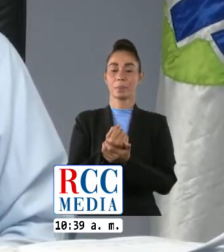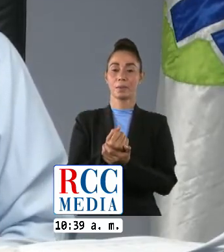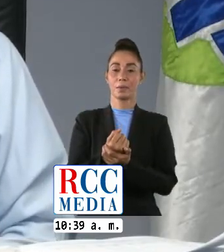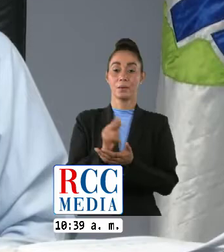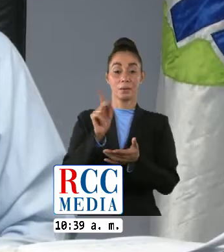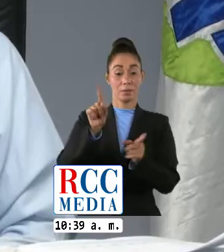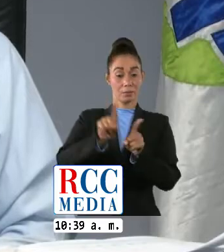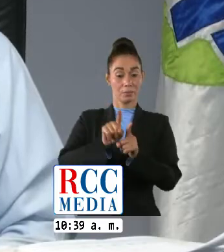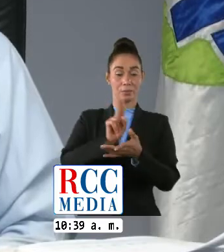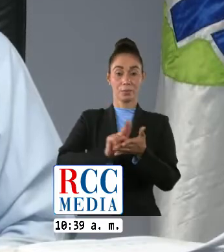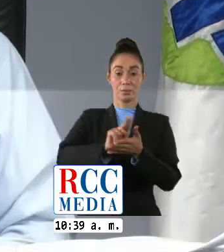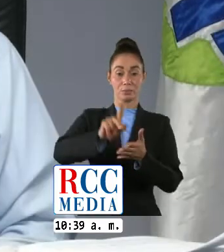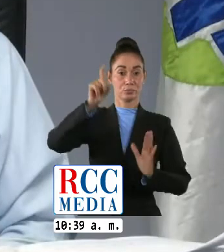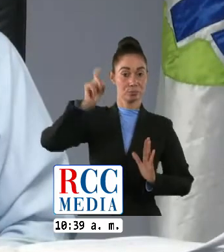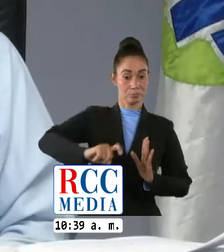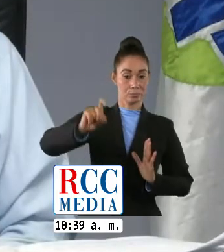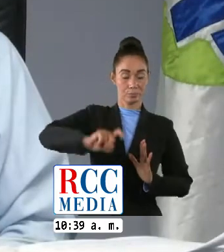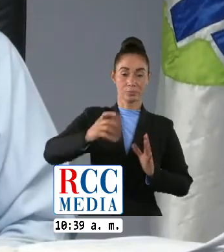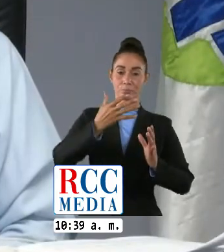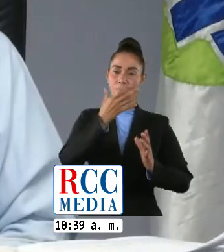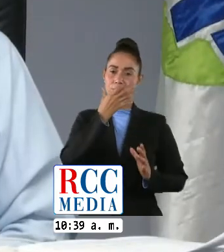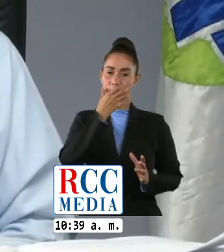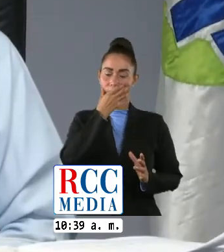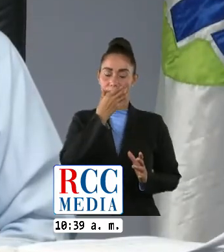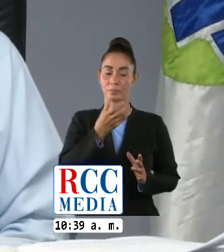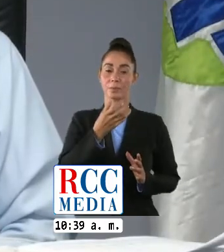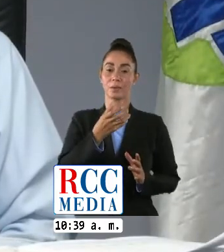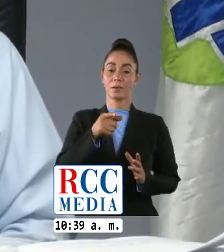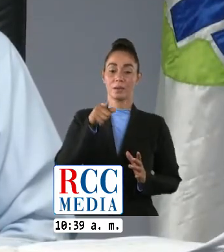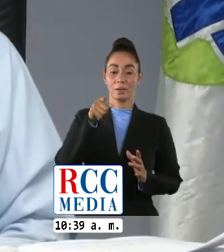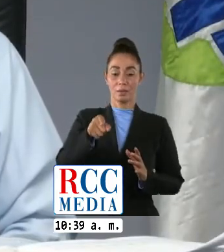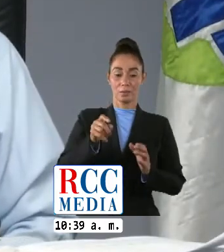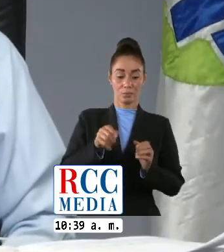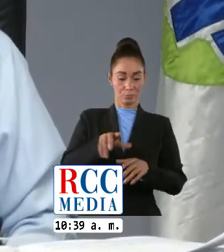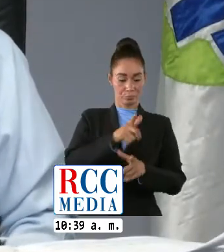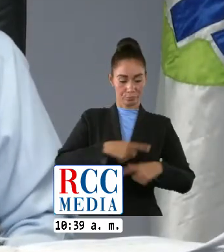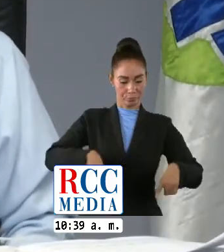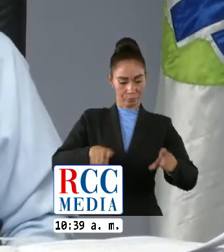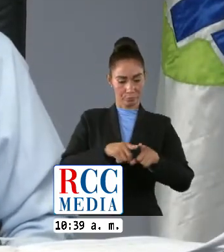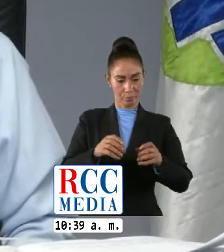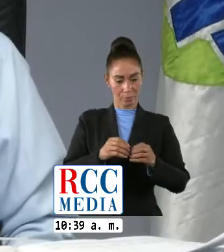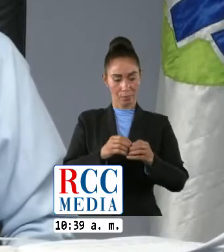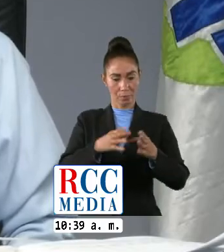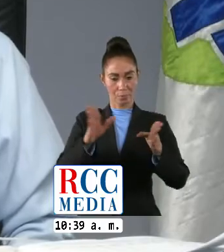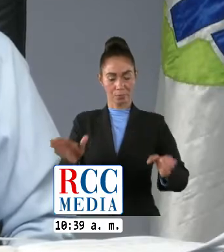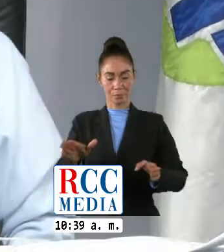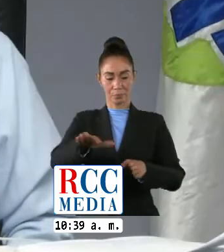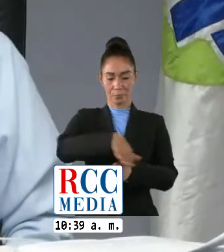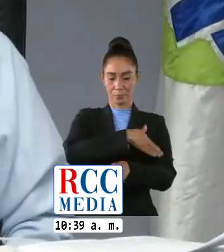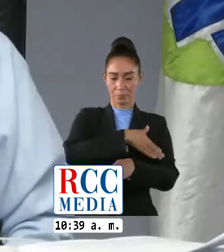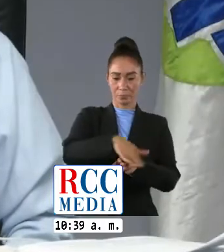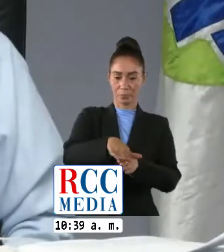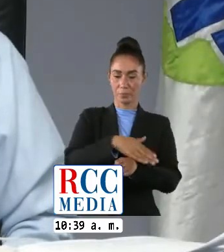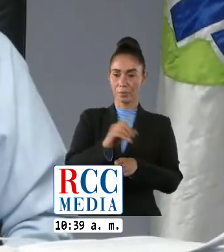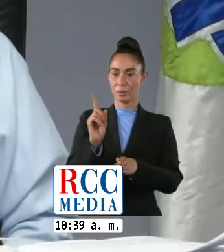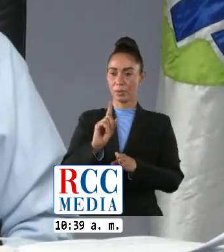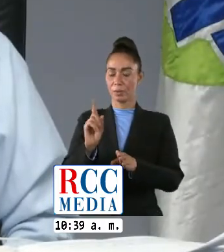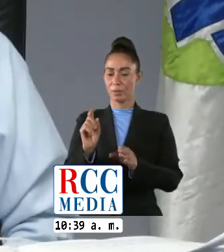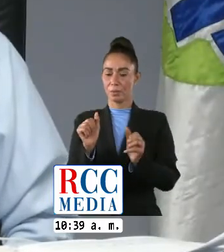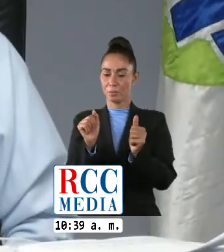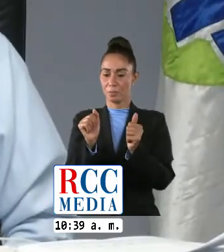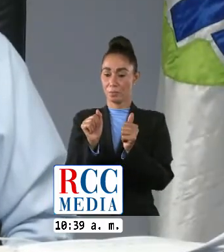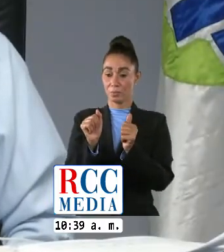El uso obligatorio de la mascarilla tanto en los lugares de confinamiento de